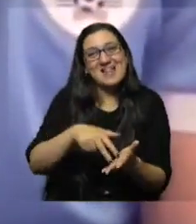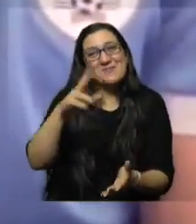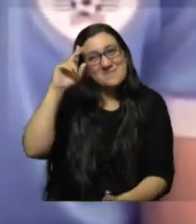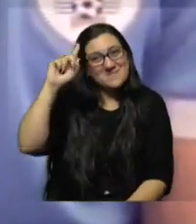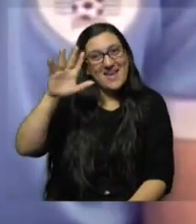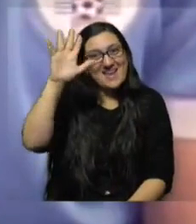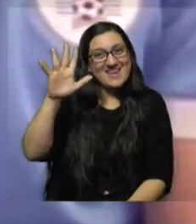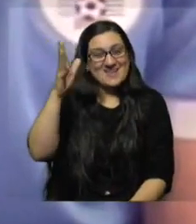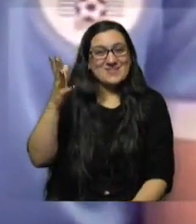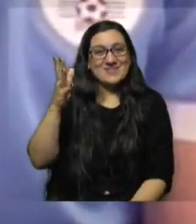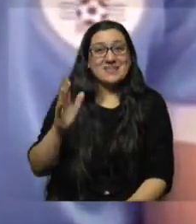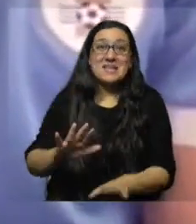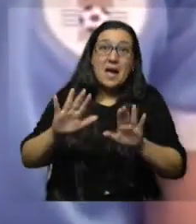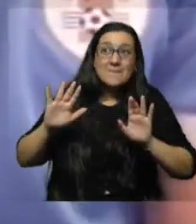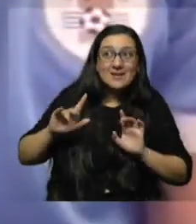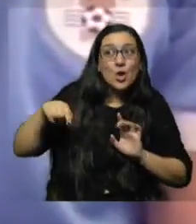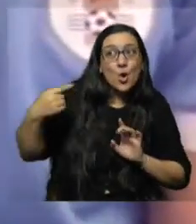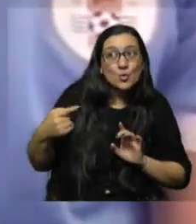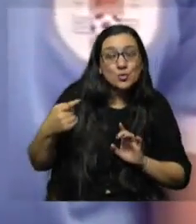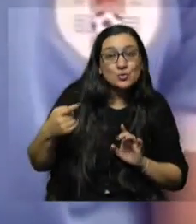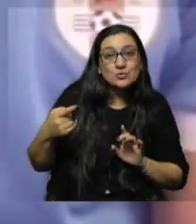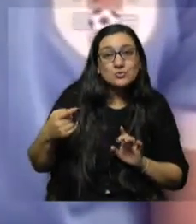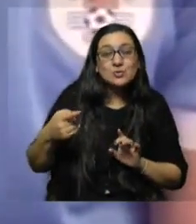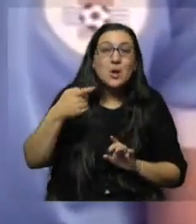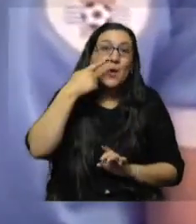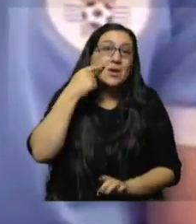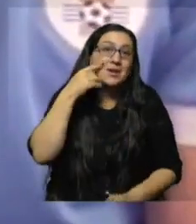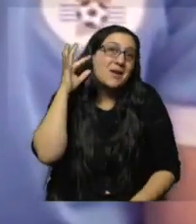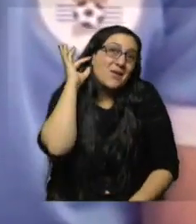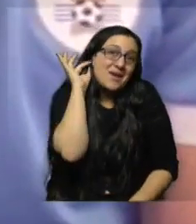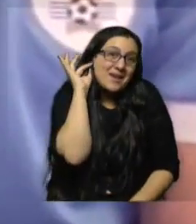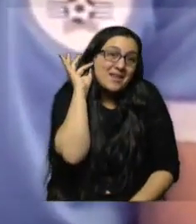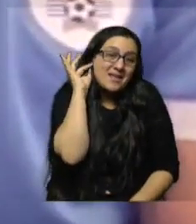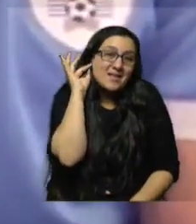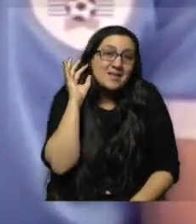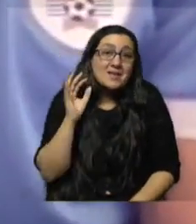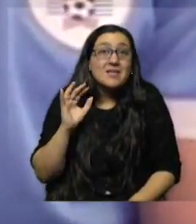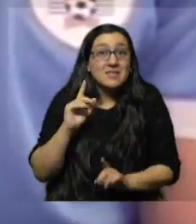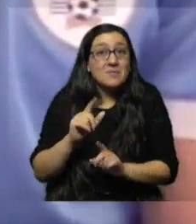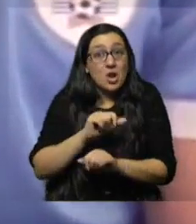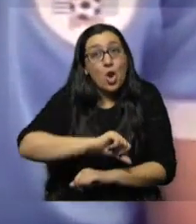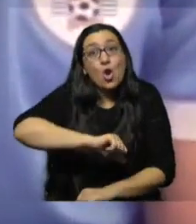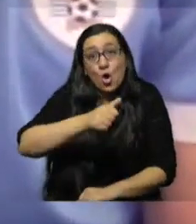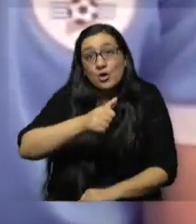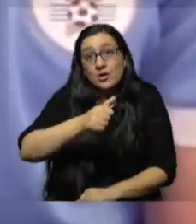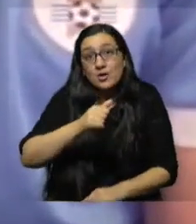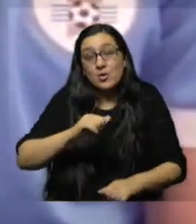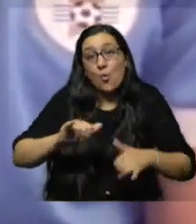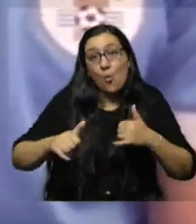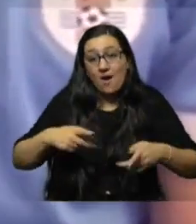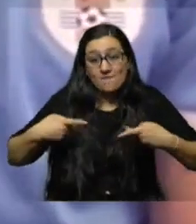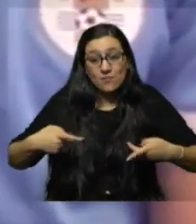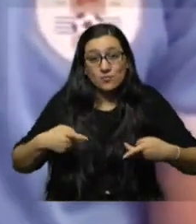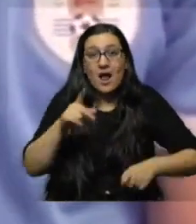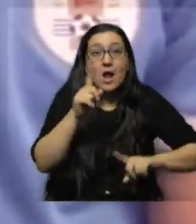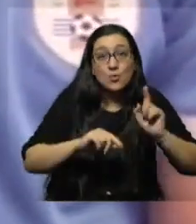Y capaz que uno de estos chiquilines, ¿quién te dice? Uno chiquilino, chiquilina, te llegan ahí. ¿A alguno le gustaría jugar al fútbol de los